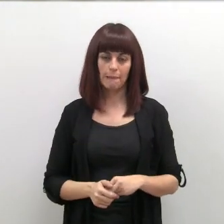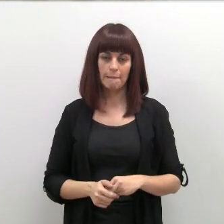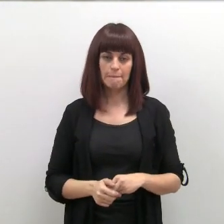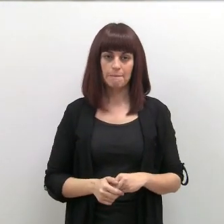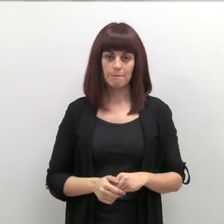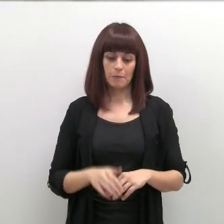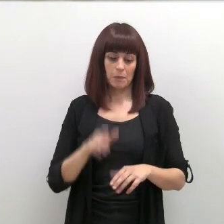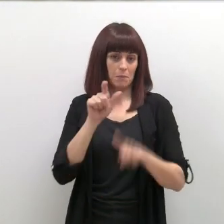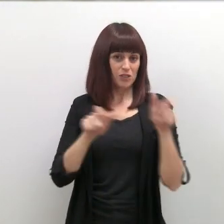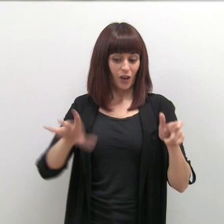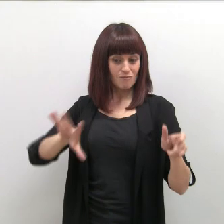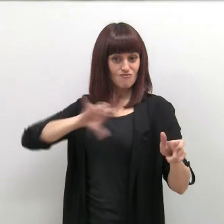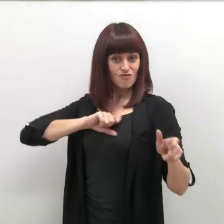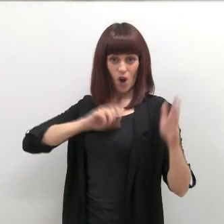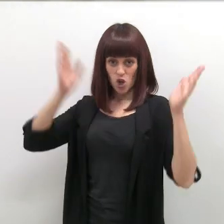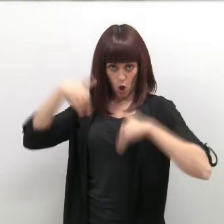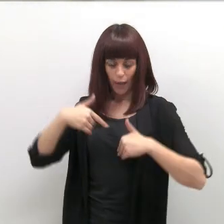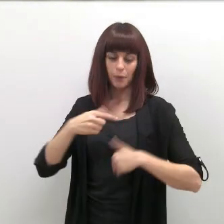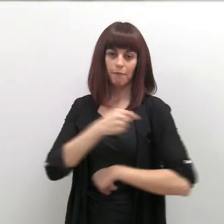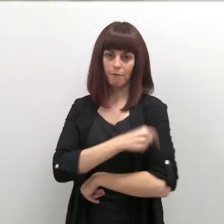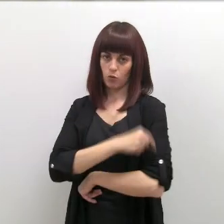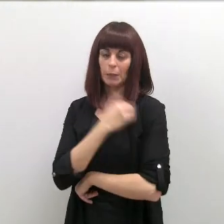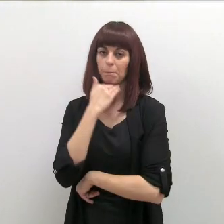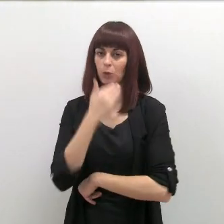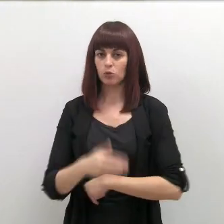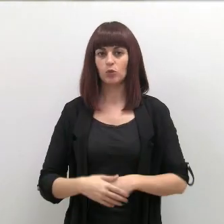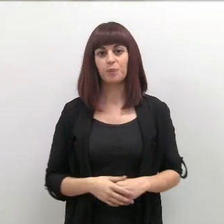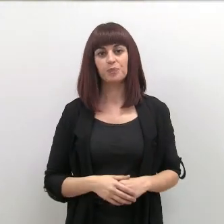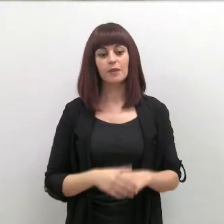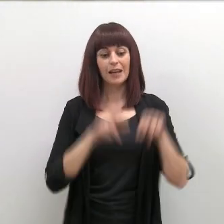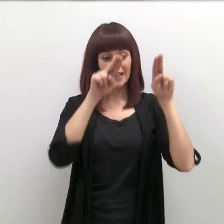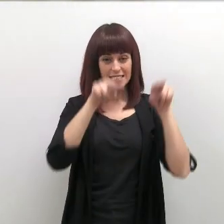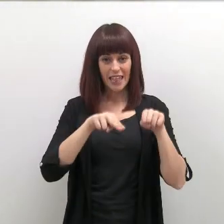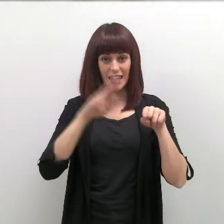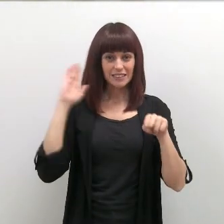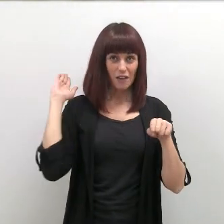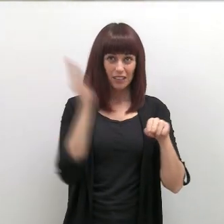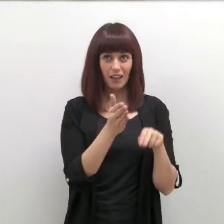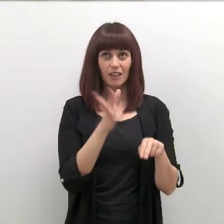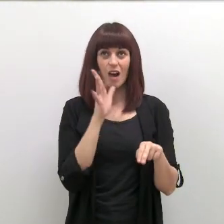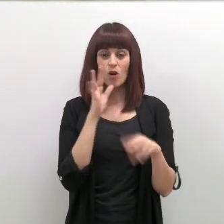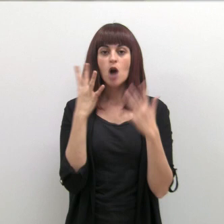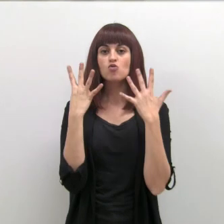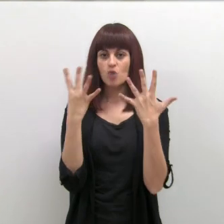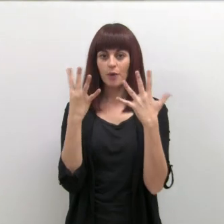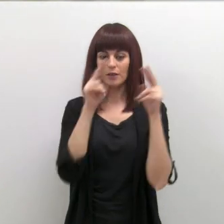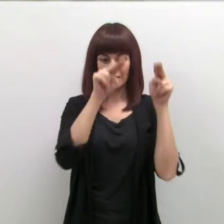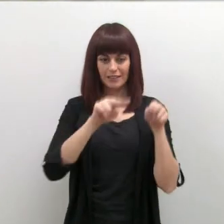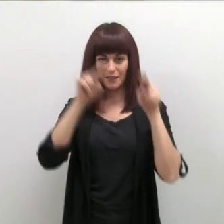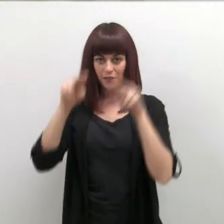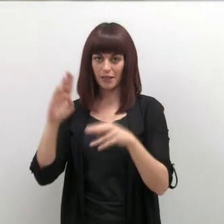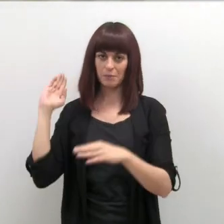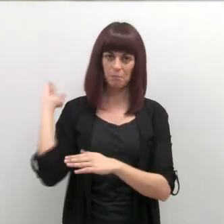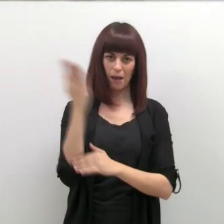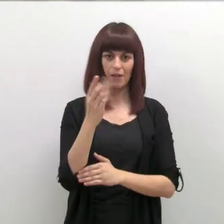aquellas personas que no estén afectadas. Y en cuanto al número de residencias afectadas, ahora mismo tenemos 9 residencias afectadas